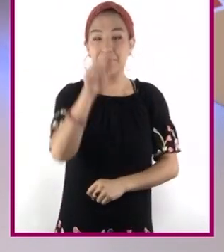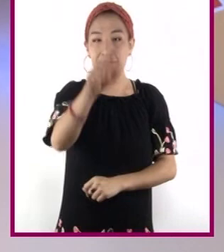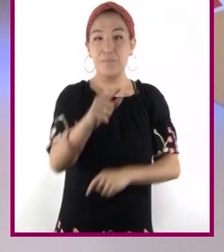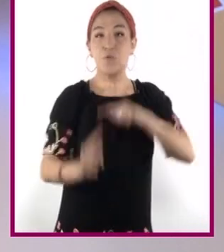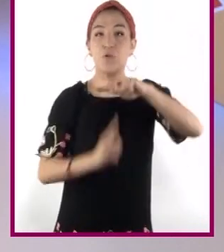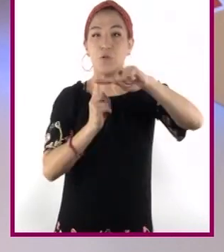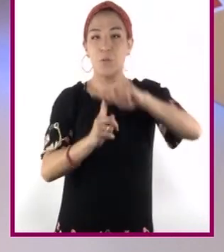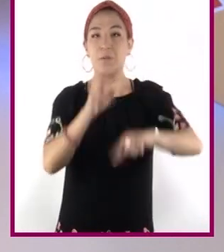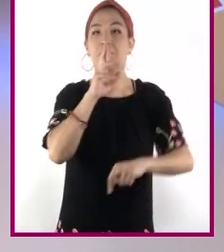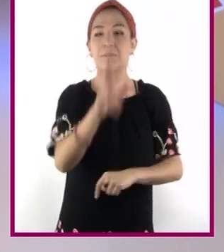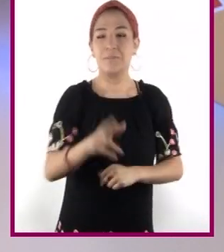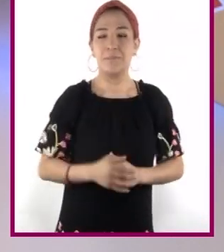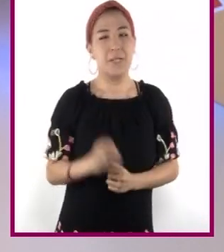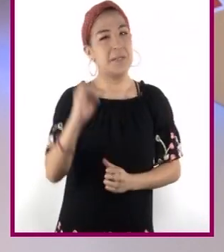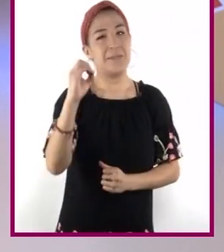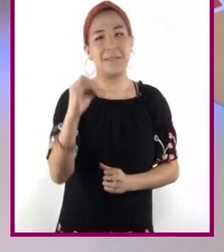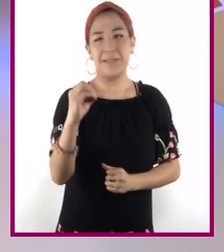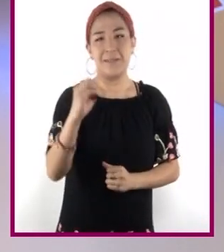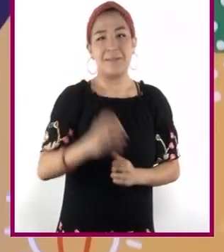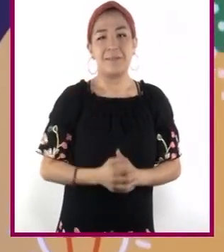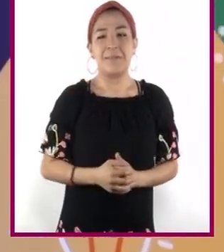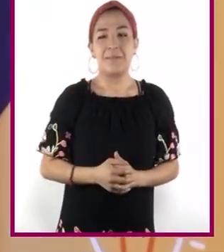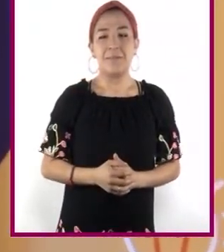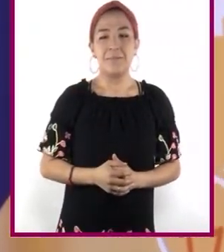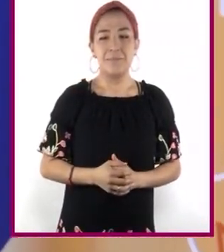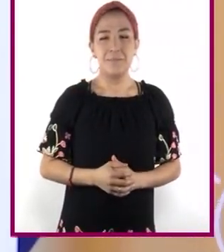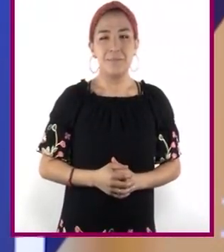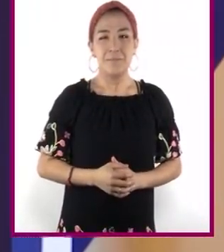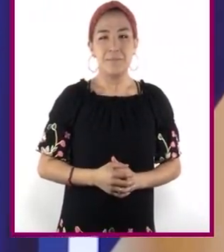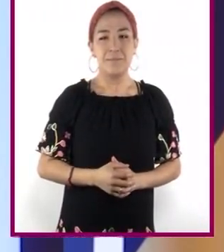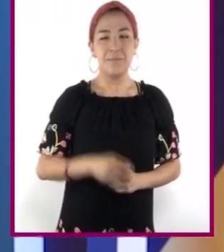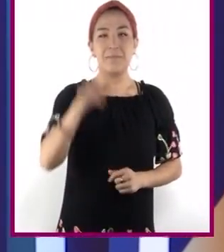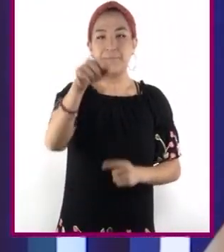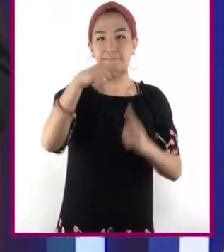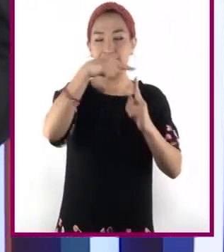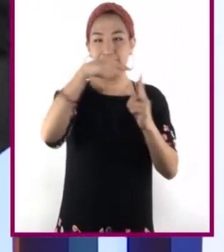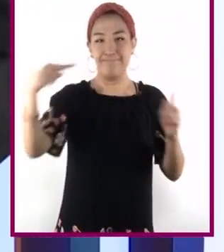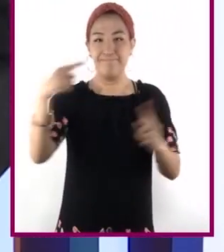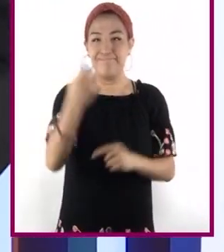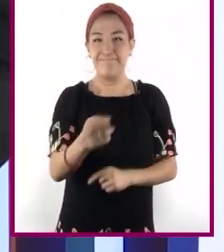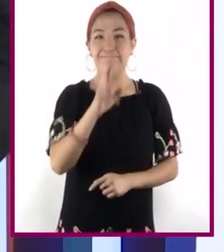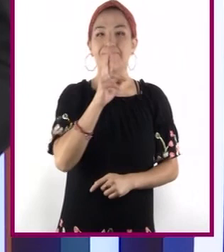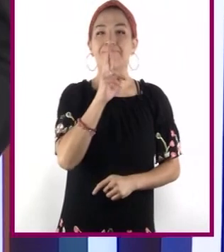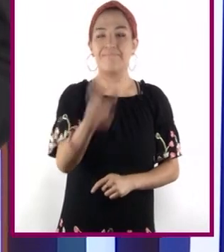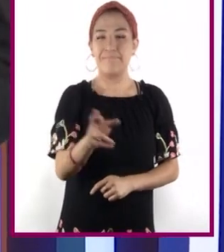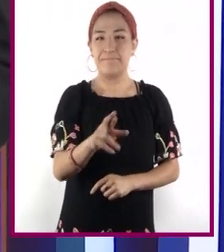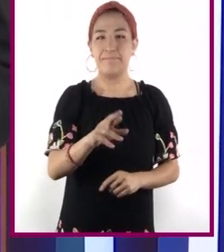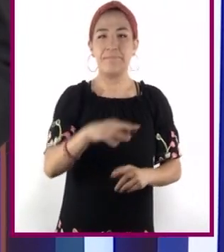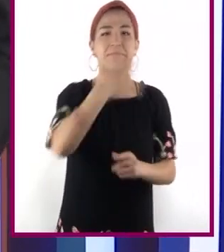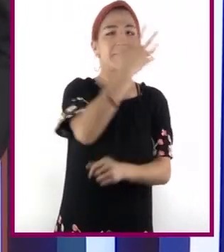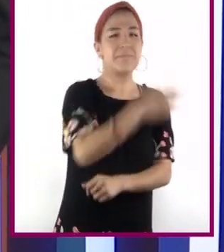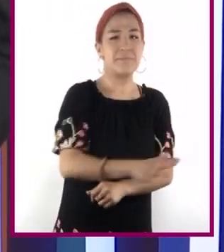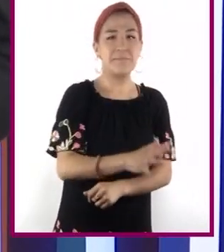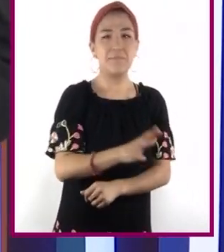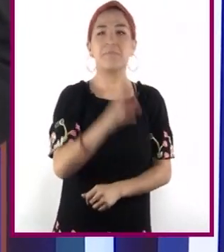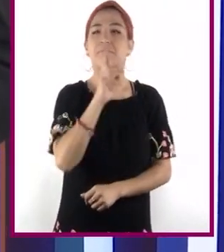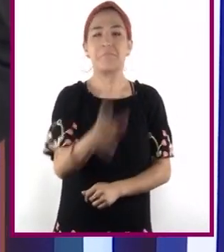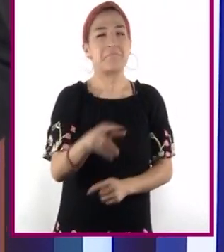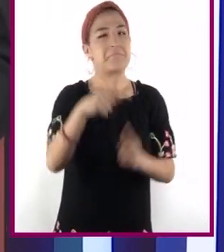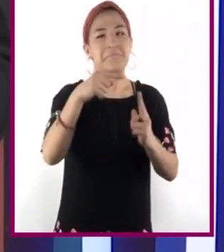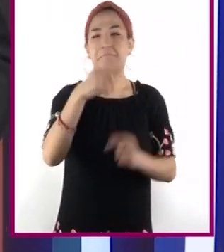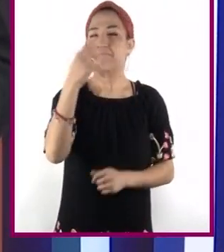se obtiene 0. Al dividir este resultado entre 10 se obtiene